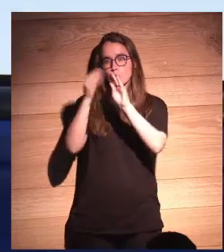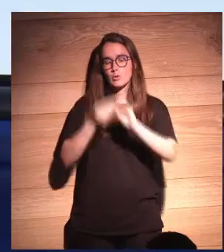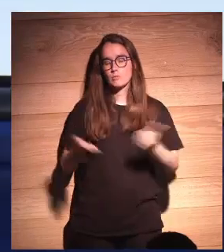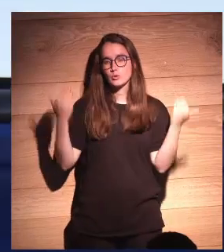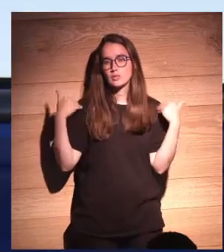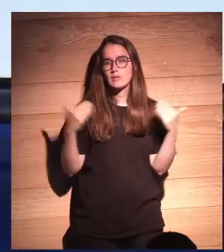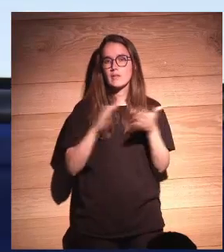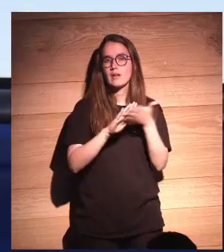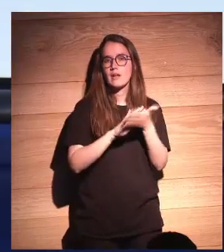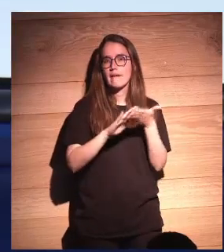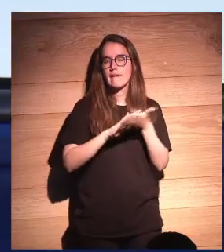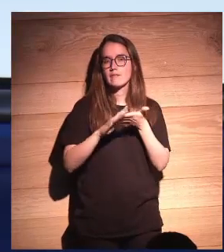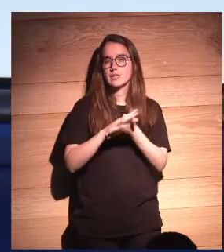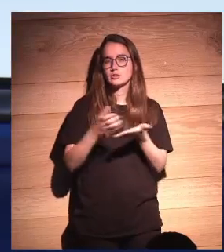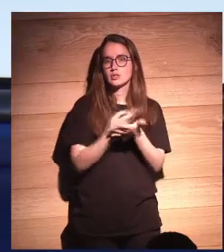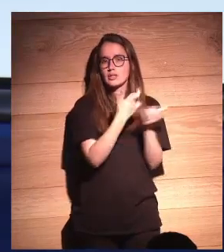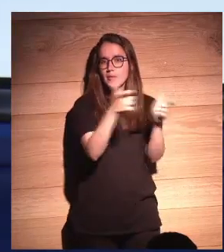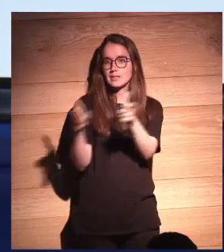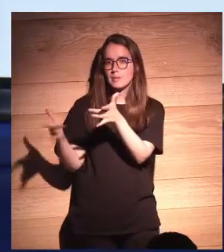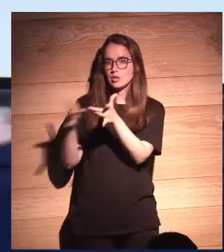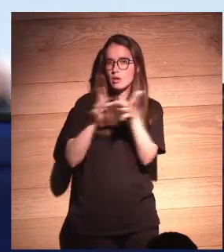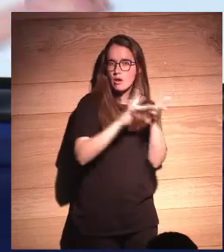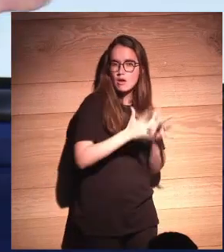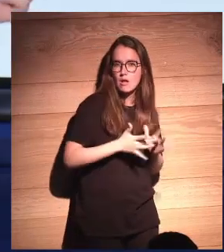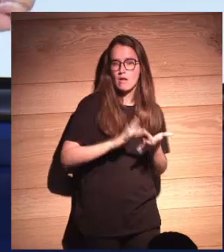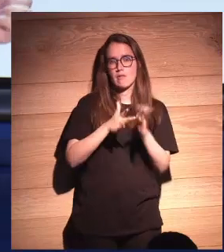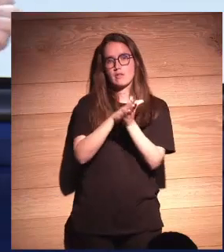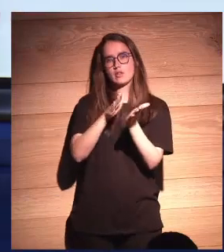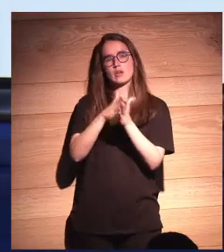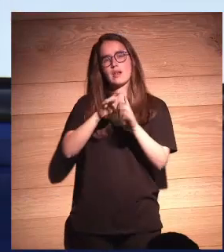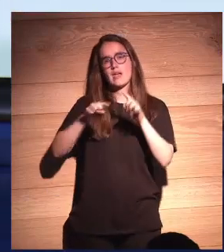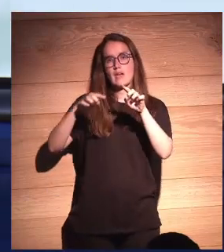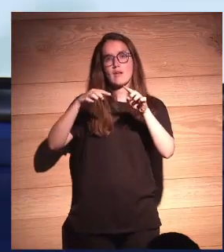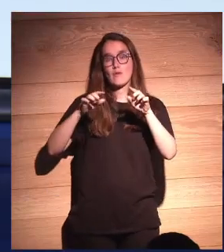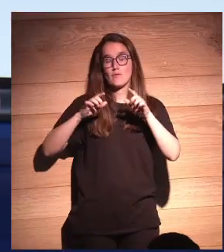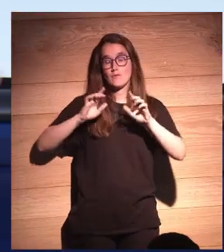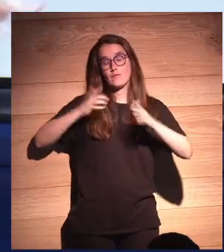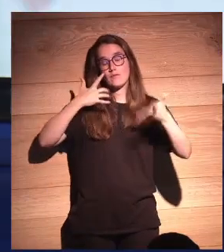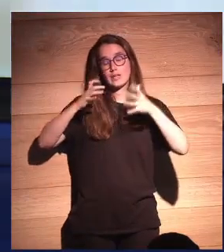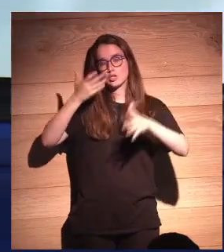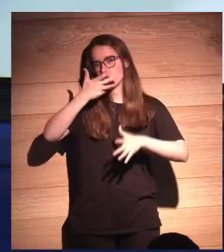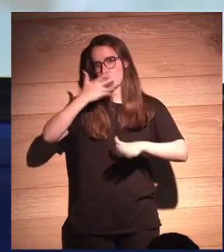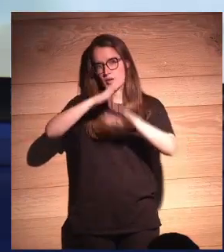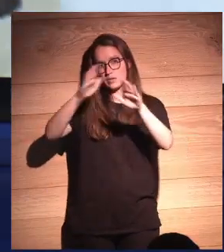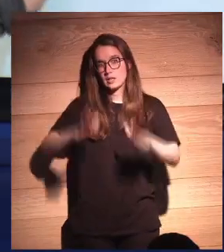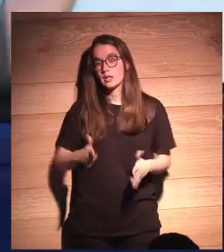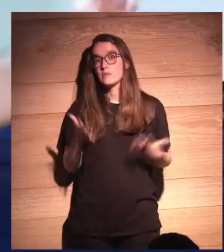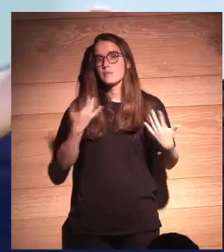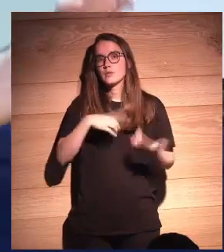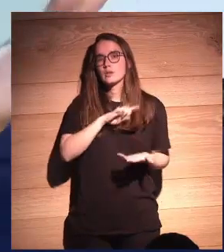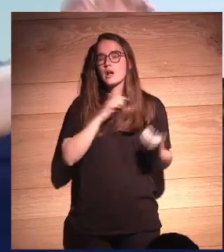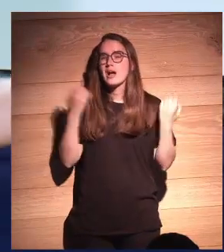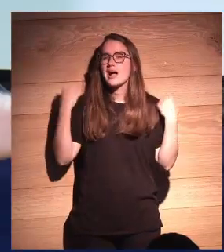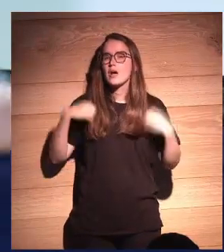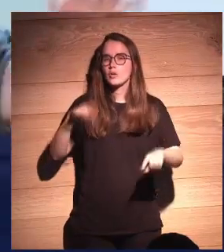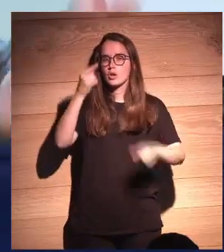de comunicar estas necesidades entre todos los departamentos de editorial, efectos y color al final. Entonces, nosotros,